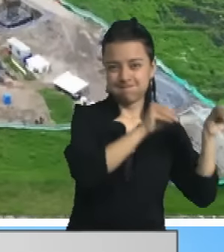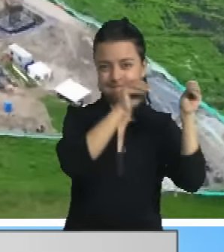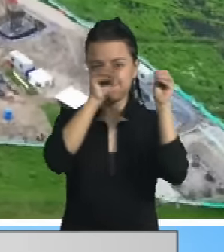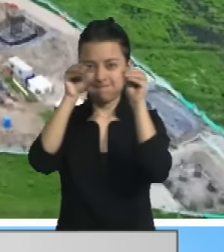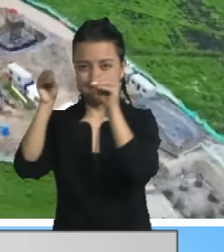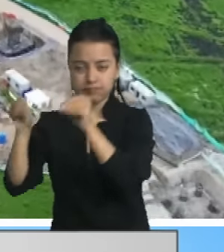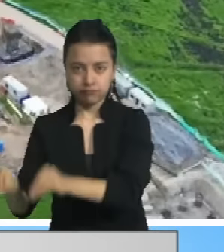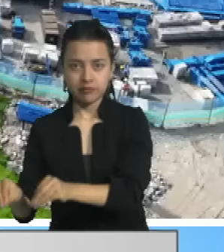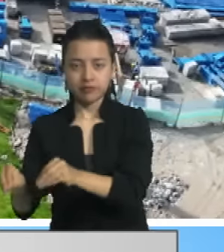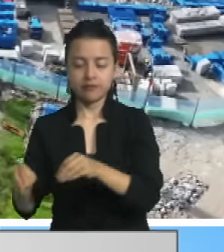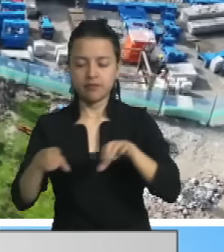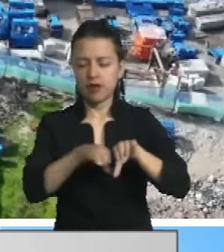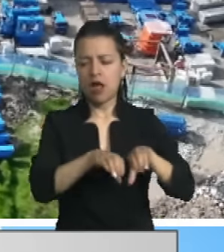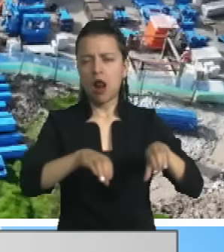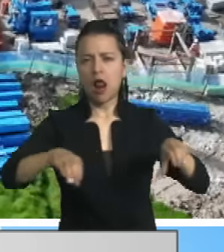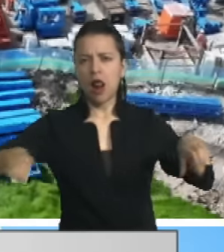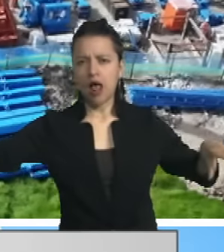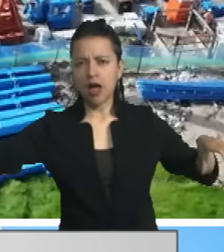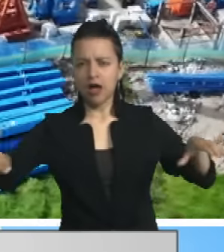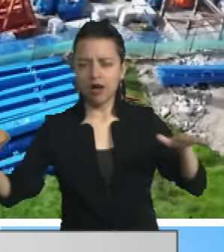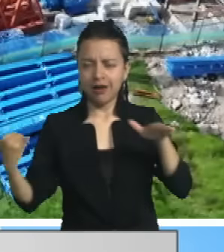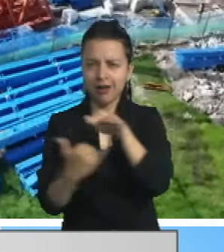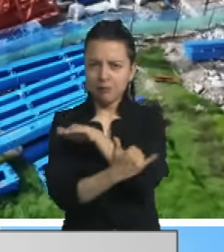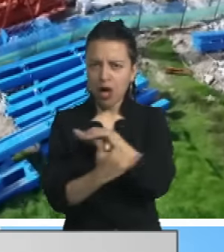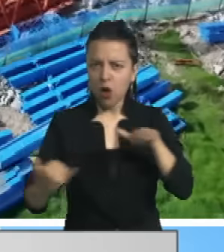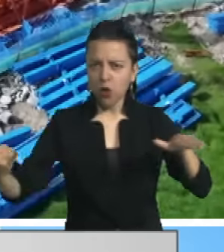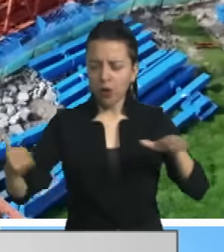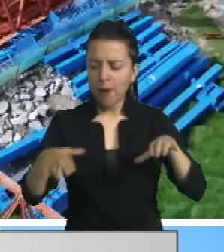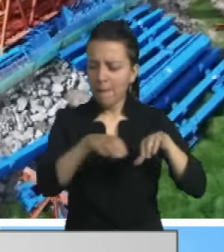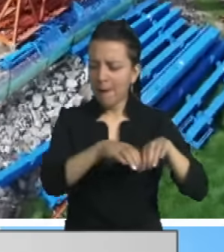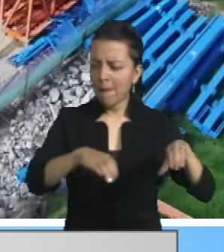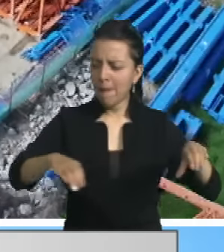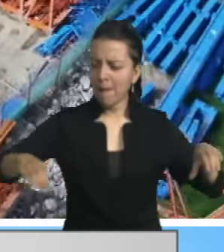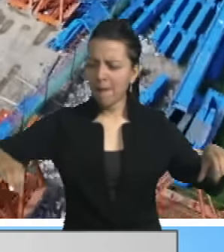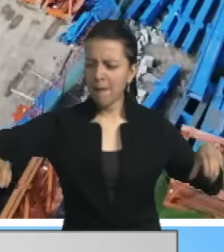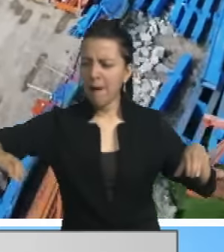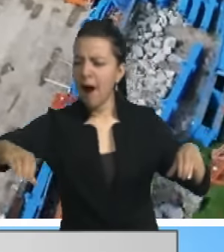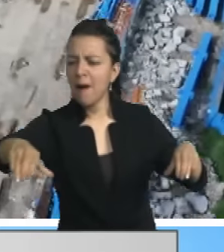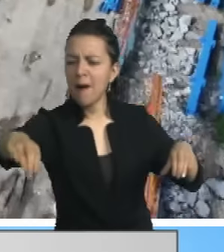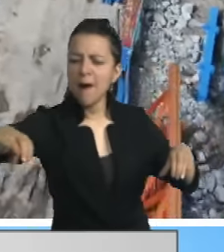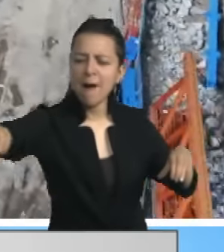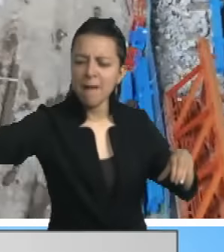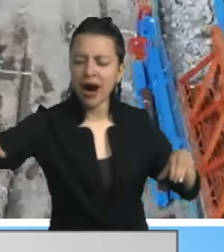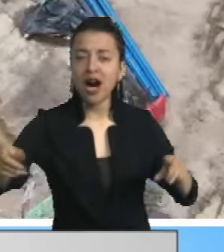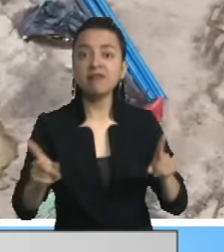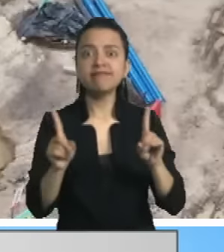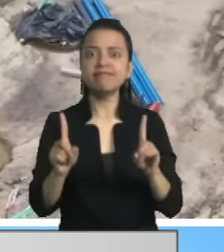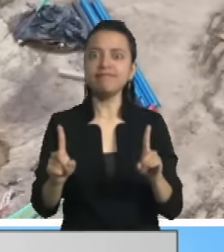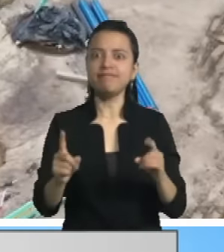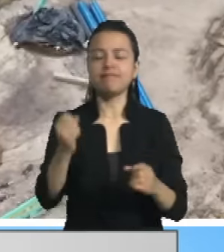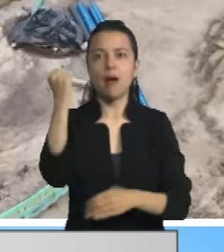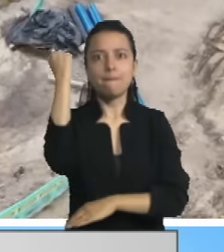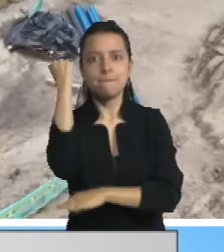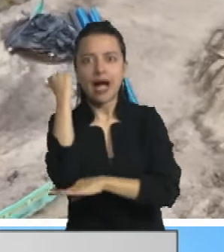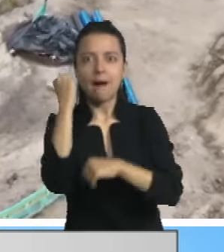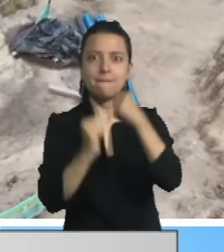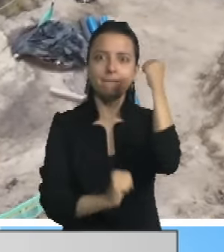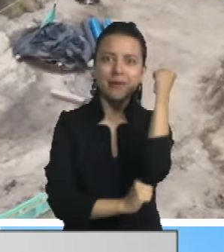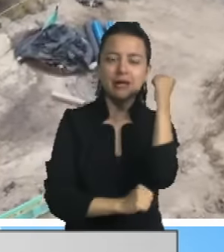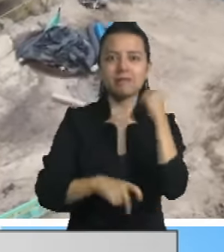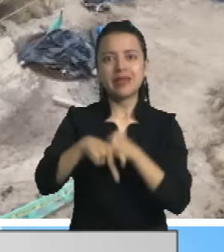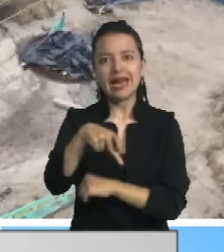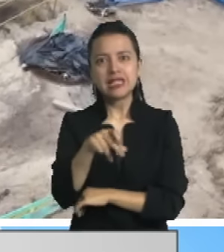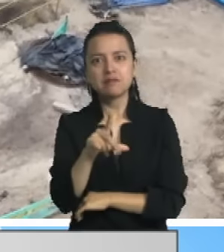el resto de infraestructura que se requiere para la instalación por ejemplo de los de las pilas van a requerir